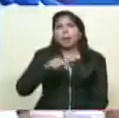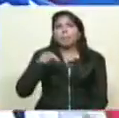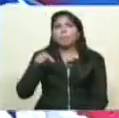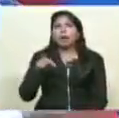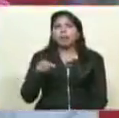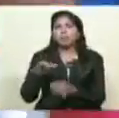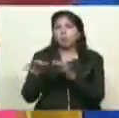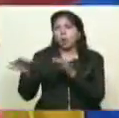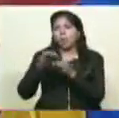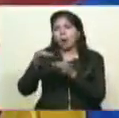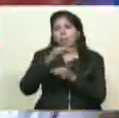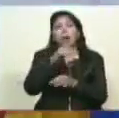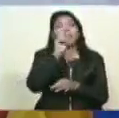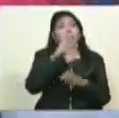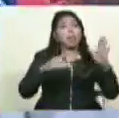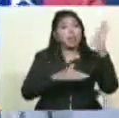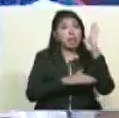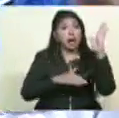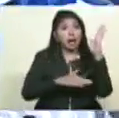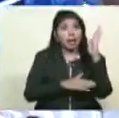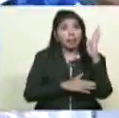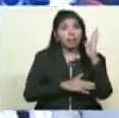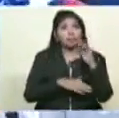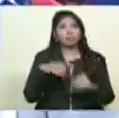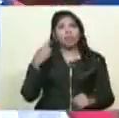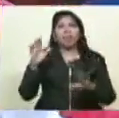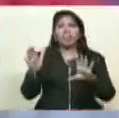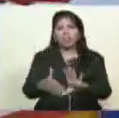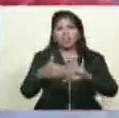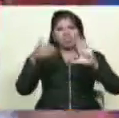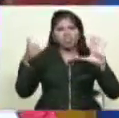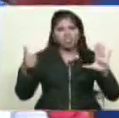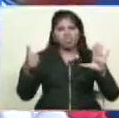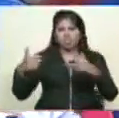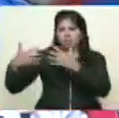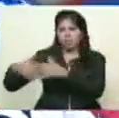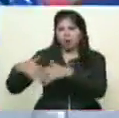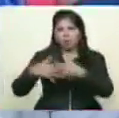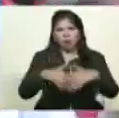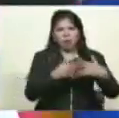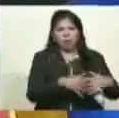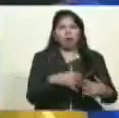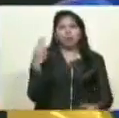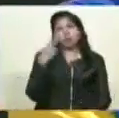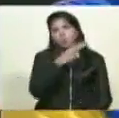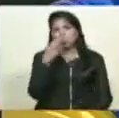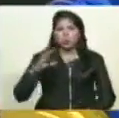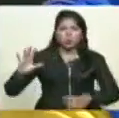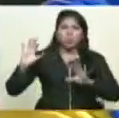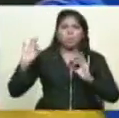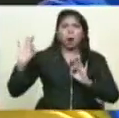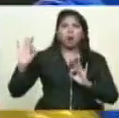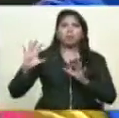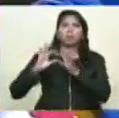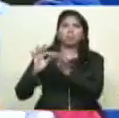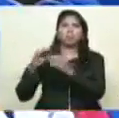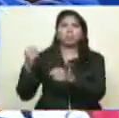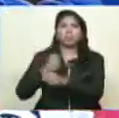Río Turbio en Lara, podemos decir 16 centrales comprometidos con la clase obrera. Pero más allá,